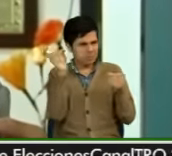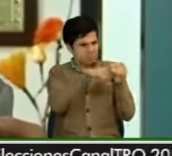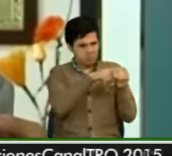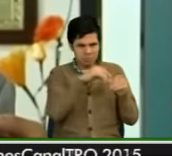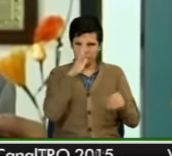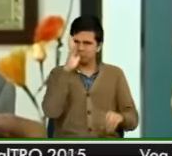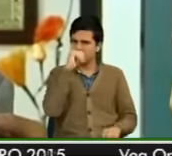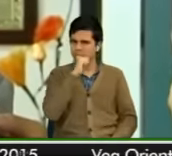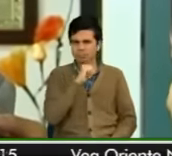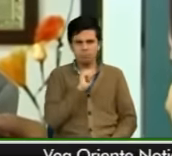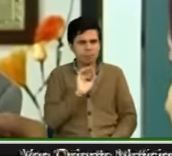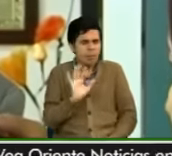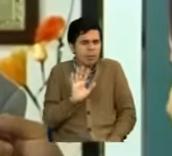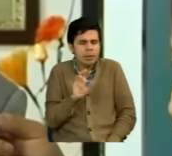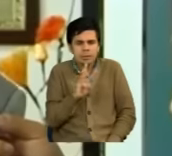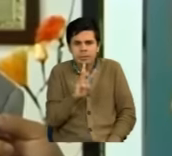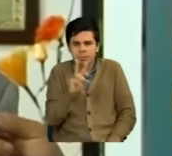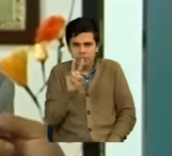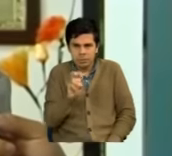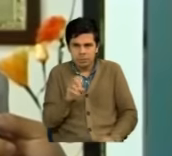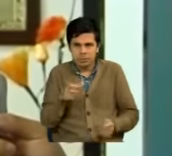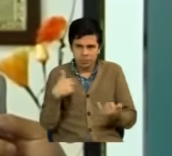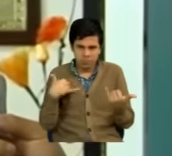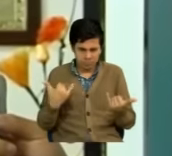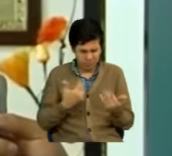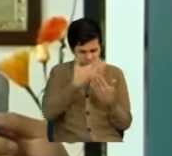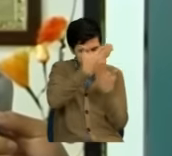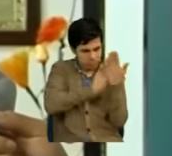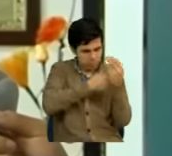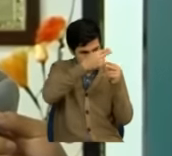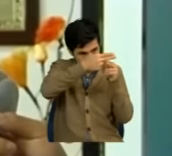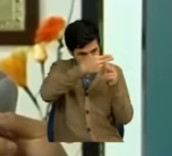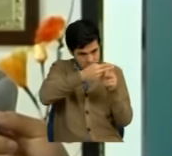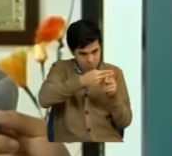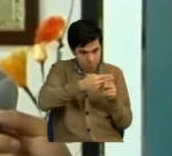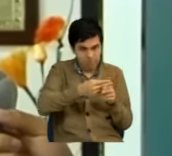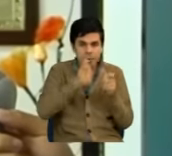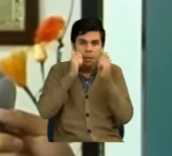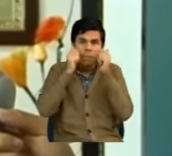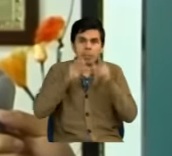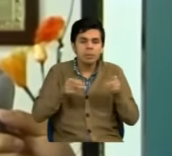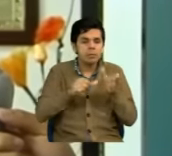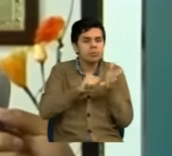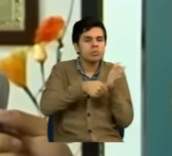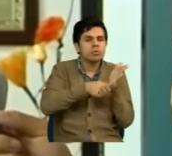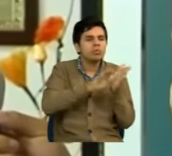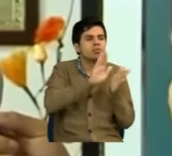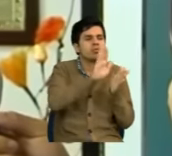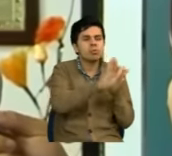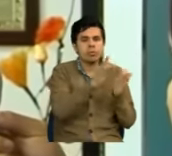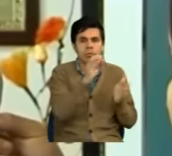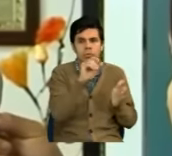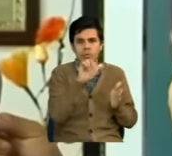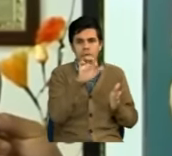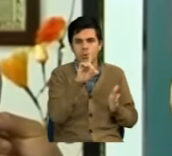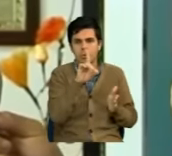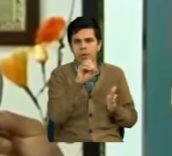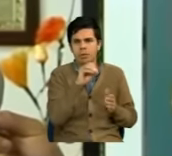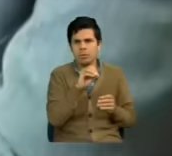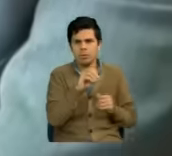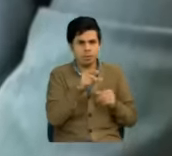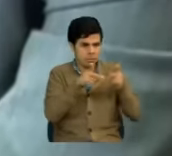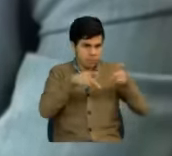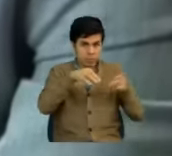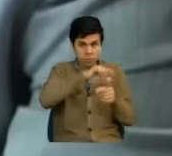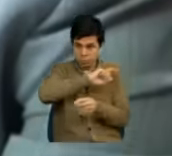estudiantes y hoy que la tengo y empiezo a revisarla la mayoría de cédulas es de gente de Toledo yo no tengo la culpa o es que la gente de Toledo no